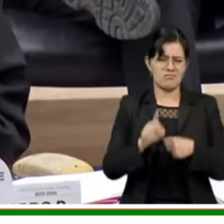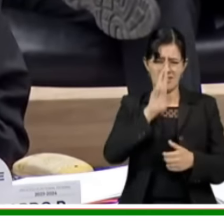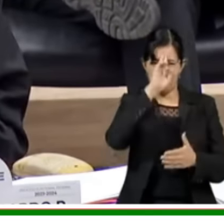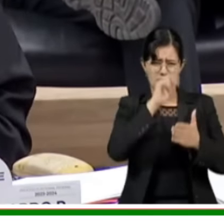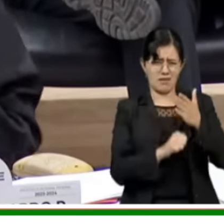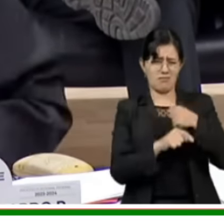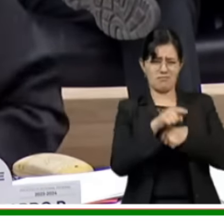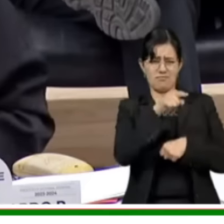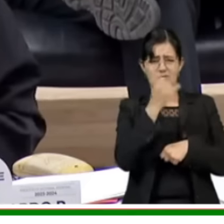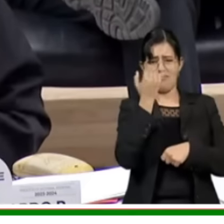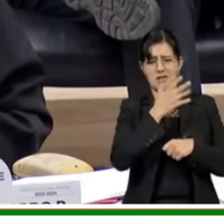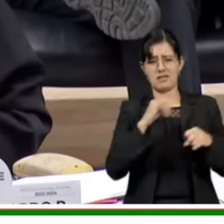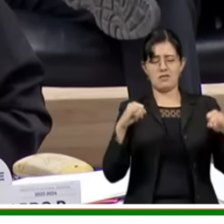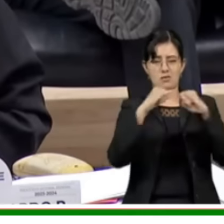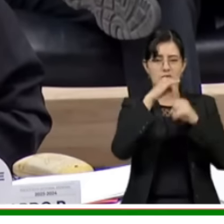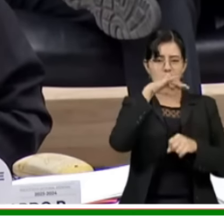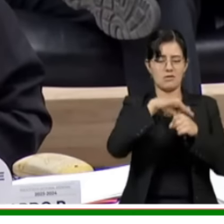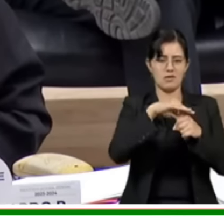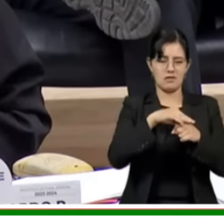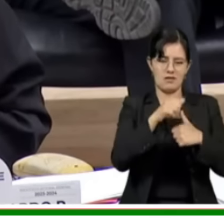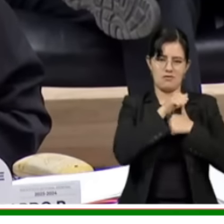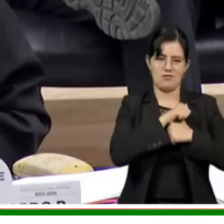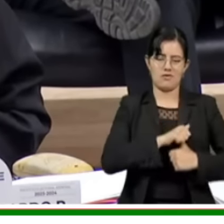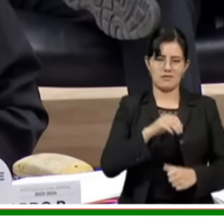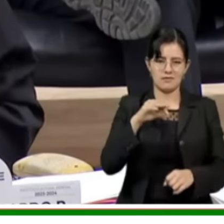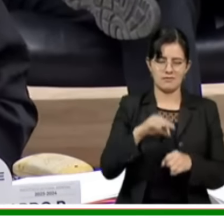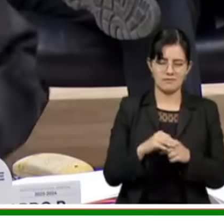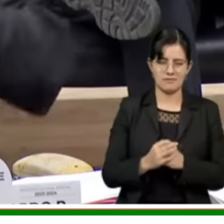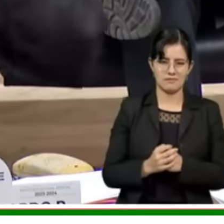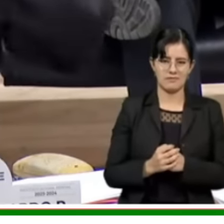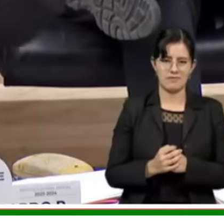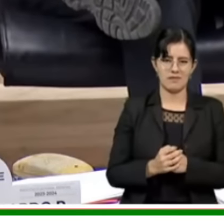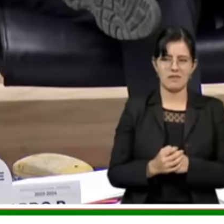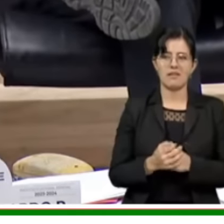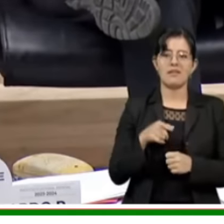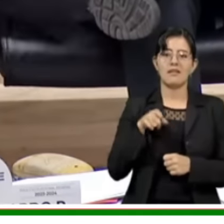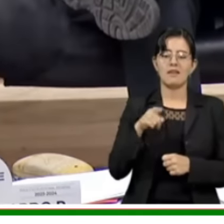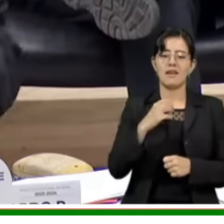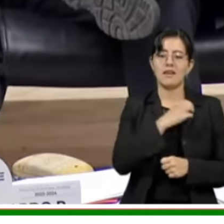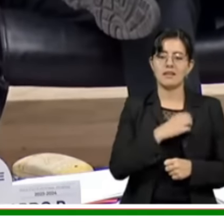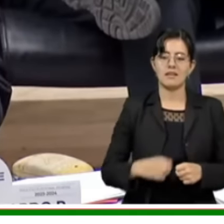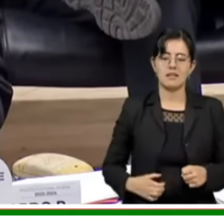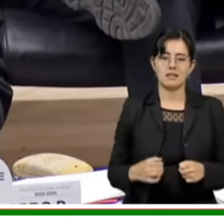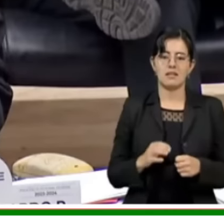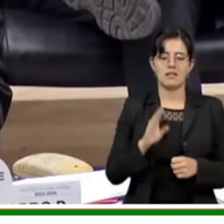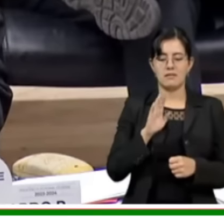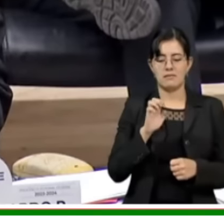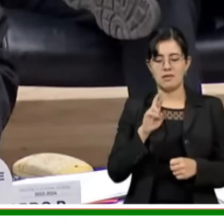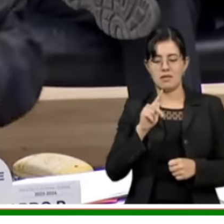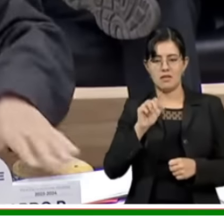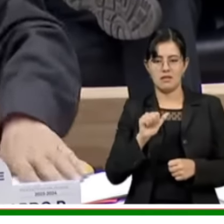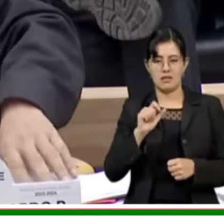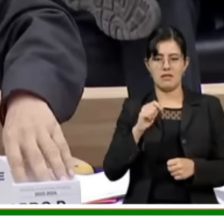la identificación institucional del órgano electoral Cómo paras sochil Gálvez lo echó a andar verta sochil Gálvez